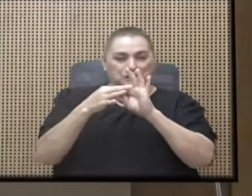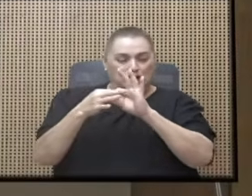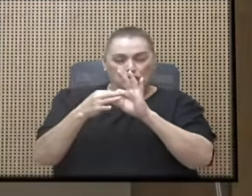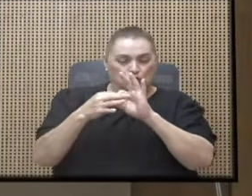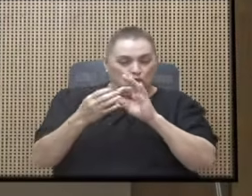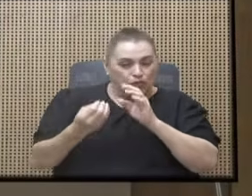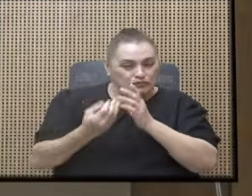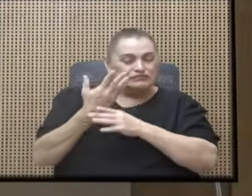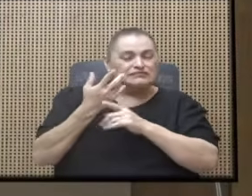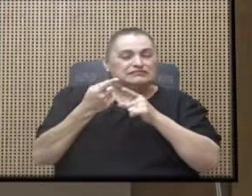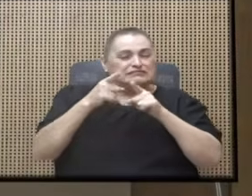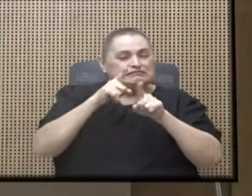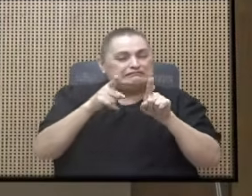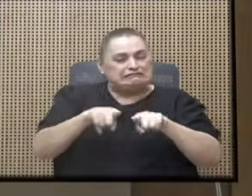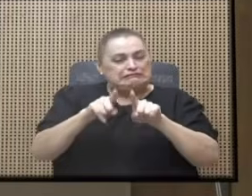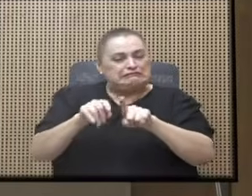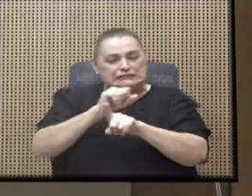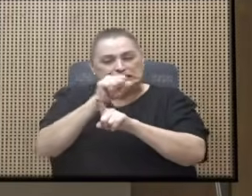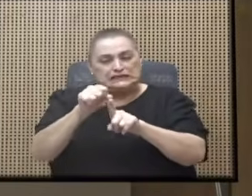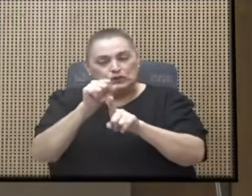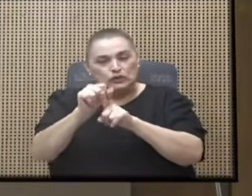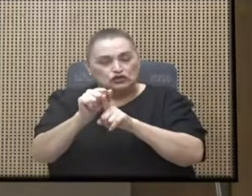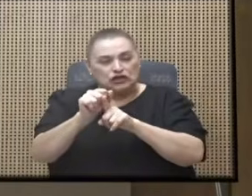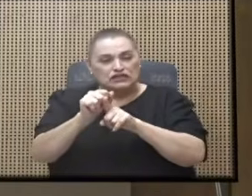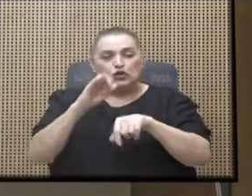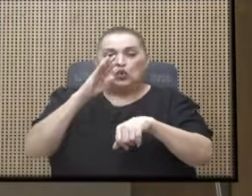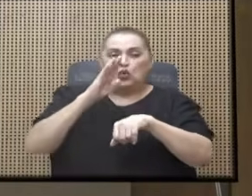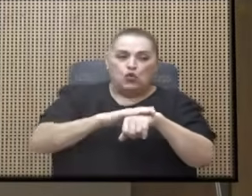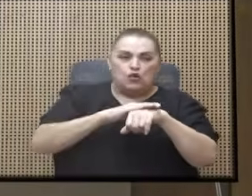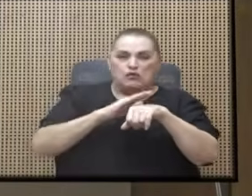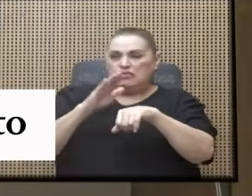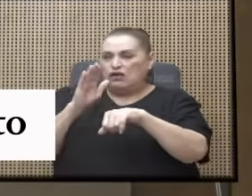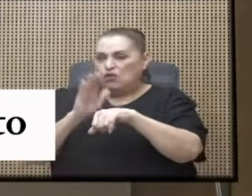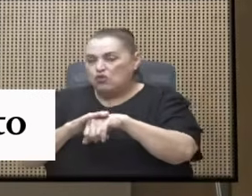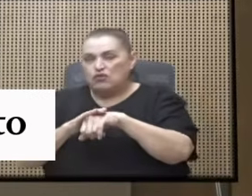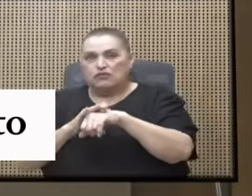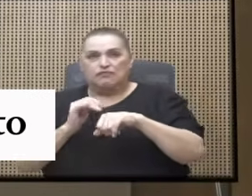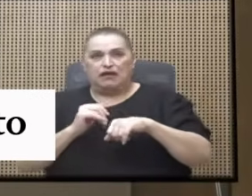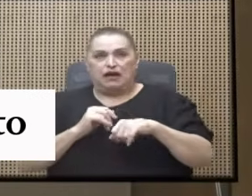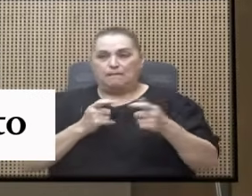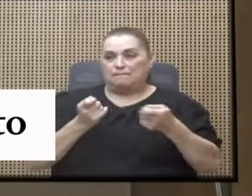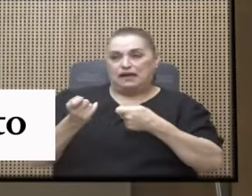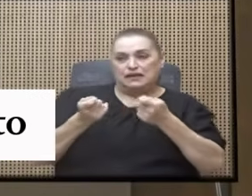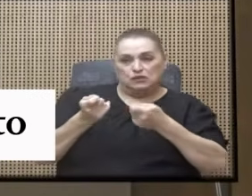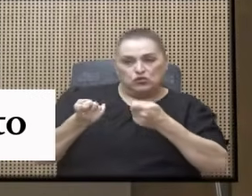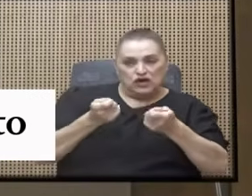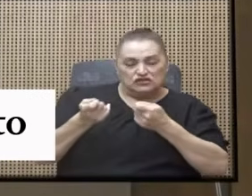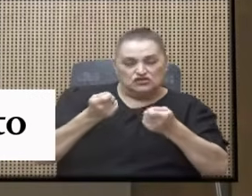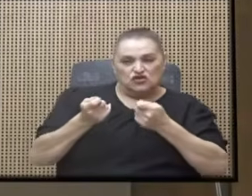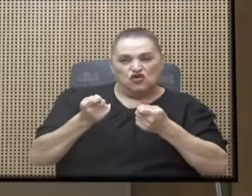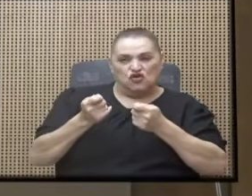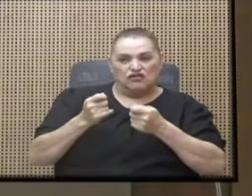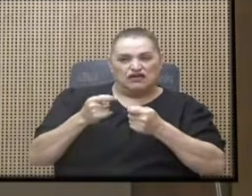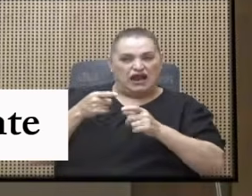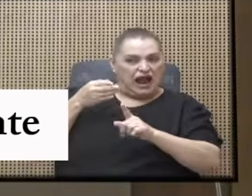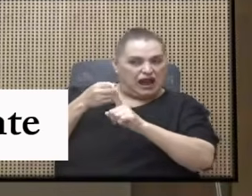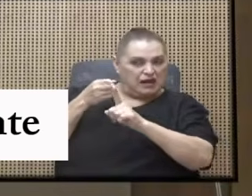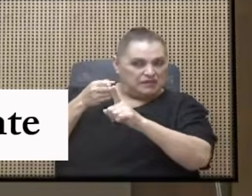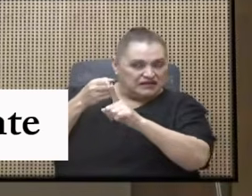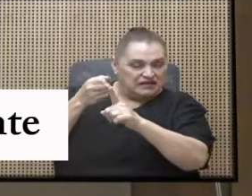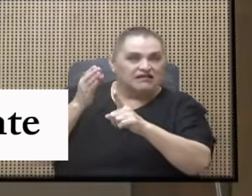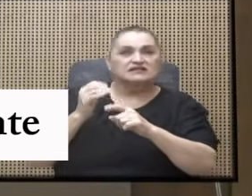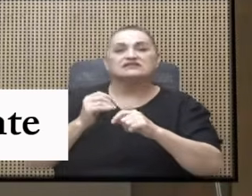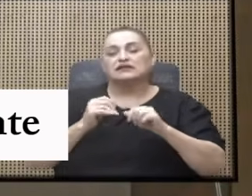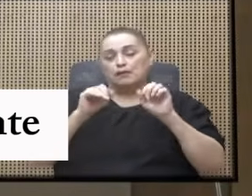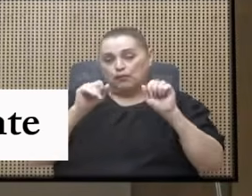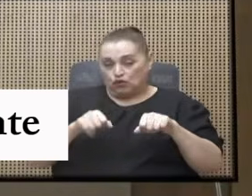situaciones donde se puede producir una culpabilización de la víctima, una manipulación, un amedrentamiento. Por eso